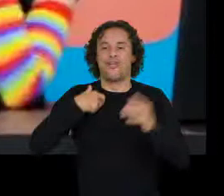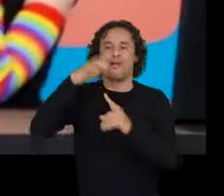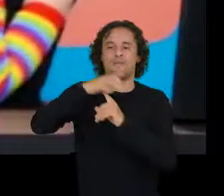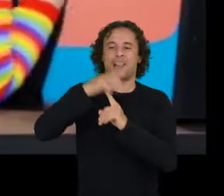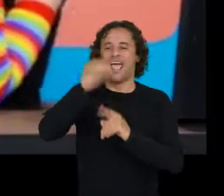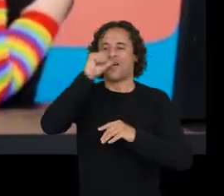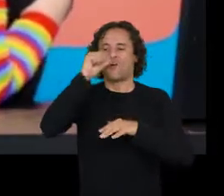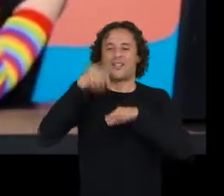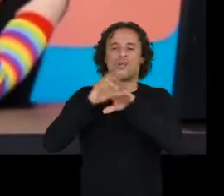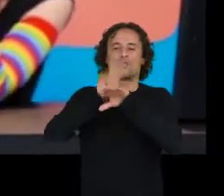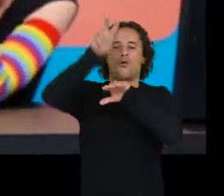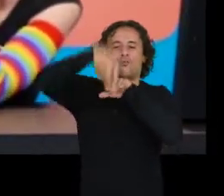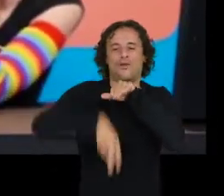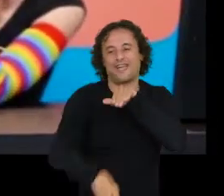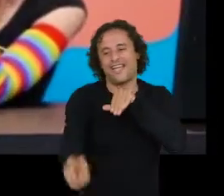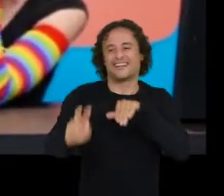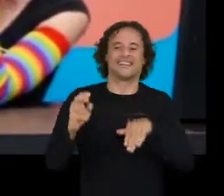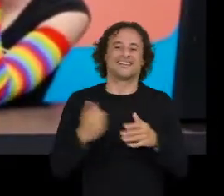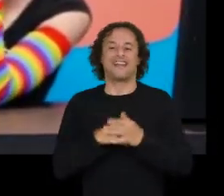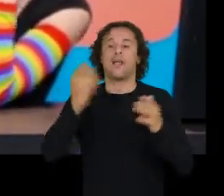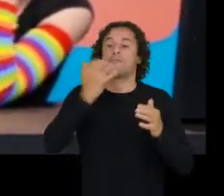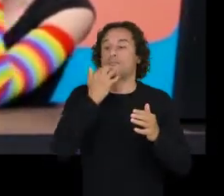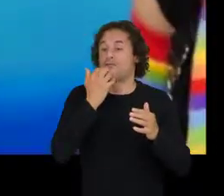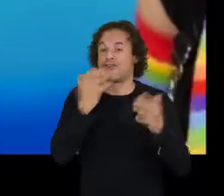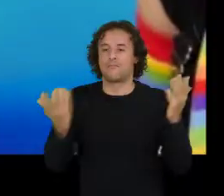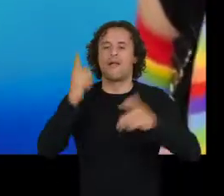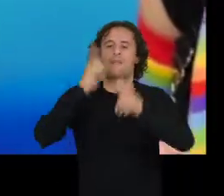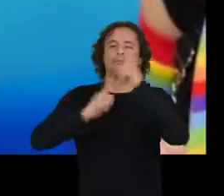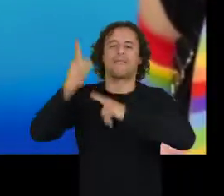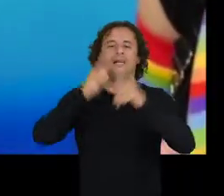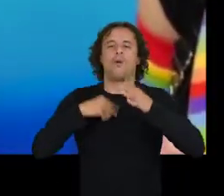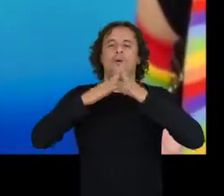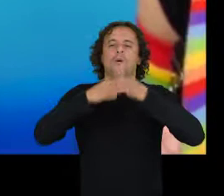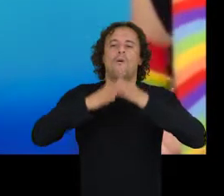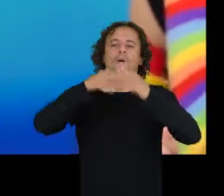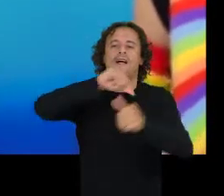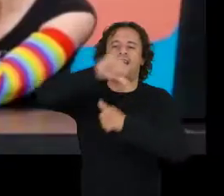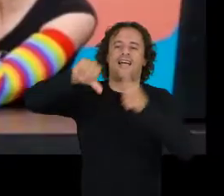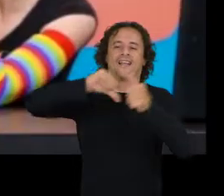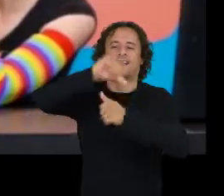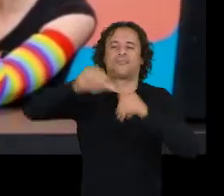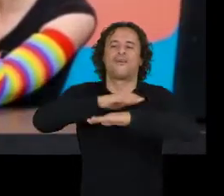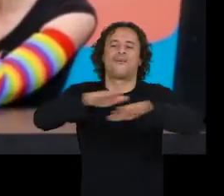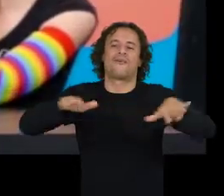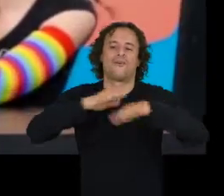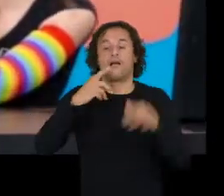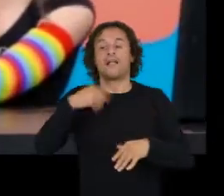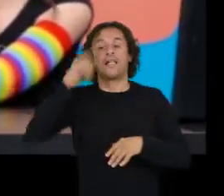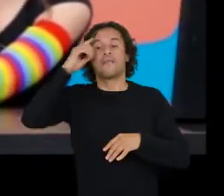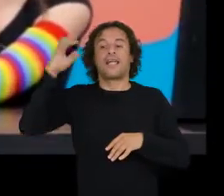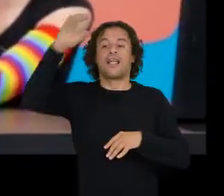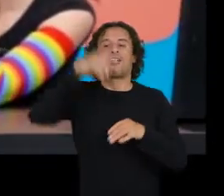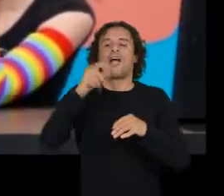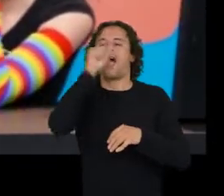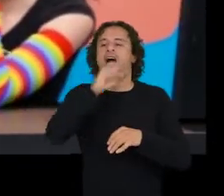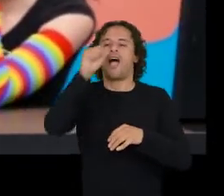tobogán. Imagino que estou a viaxar nun yate polo Caribe. Imagino que son unha cantante. Imagino que